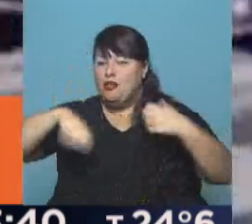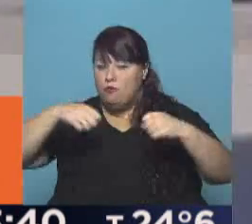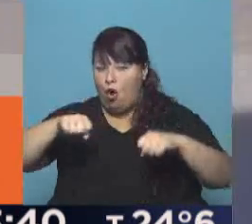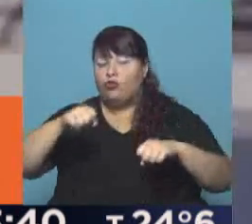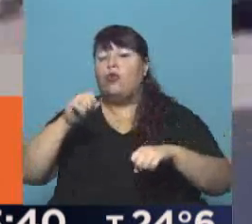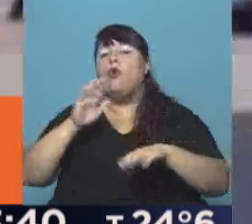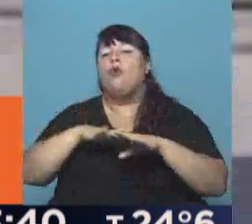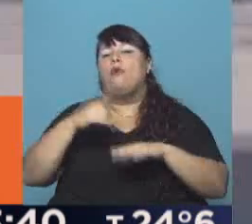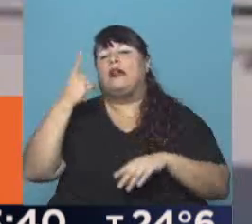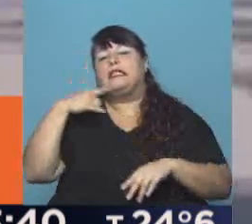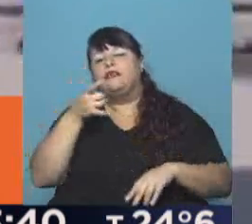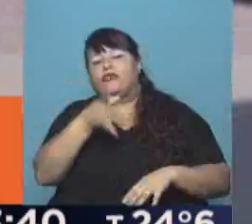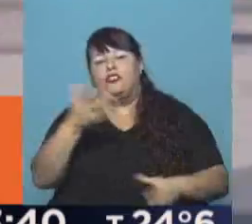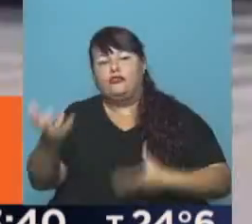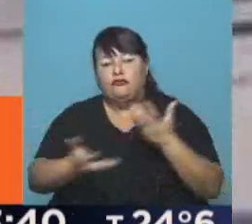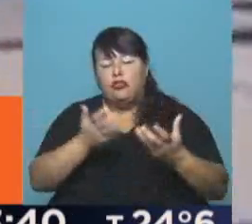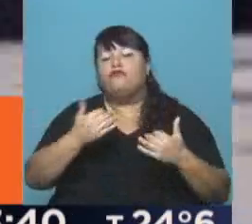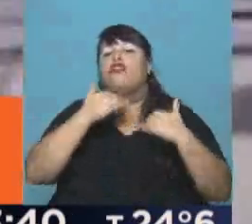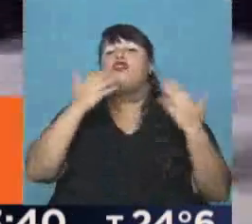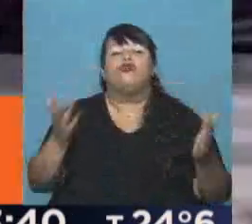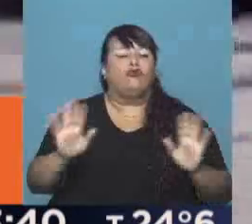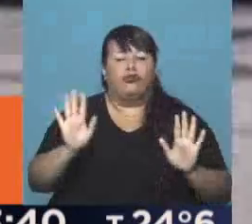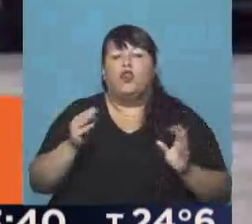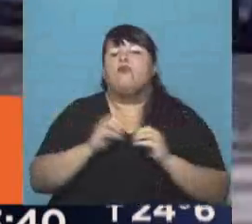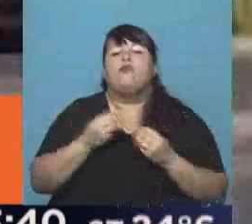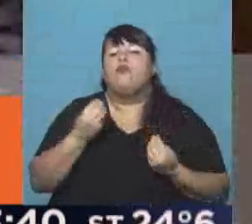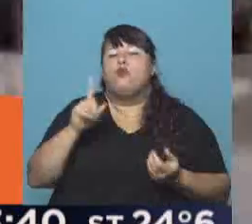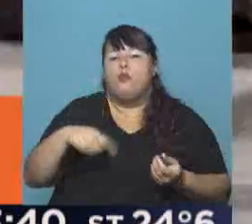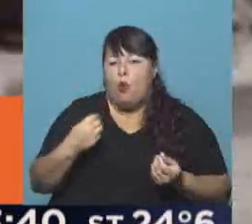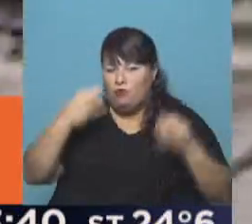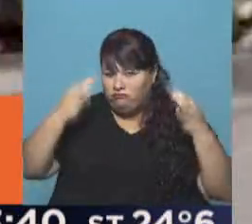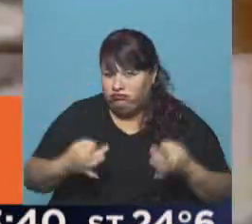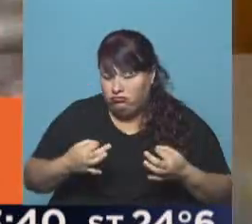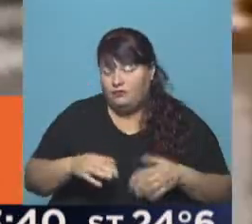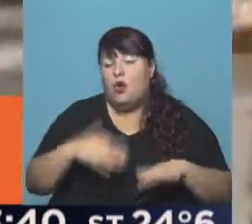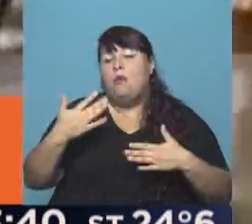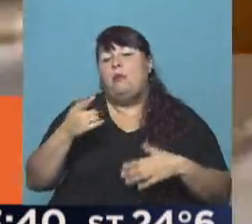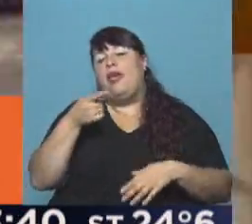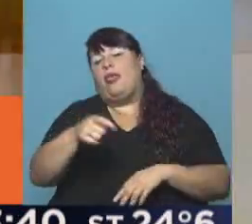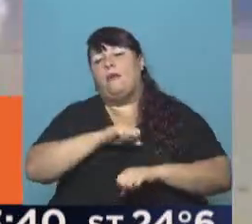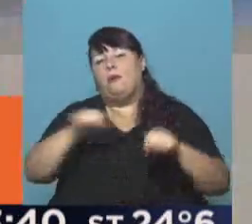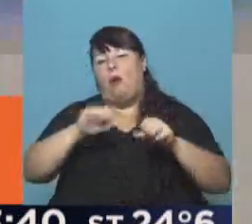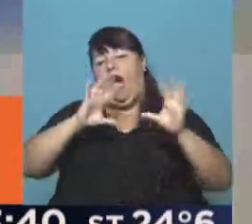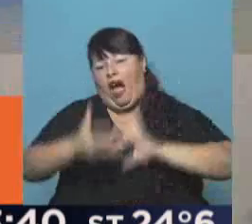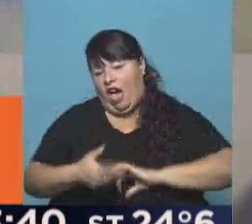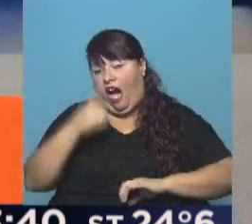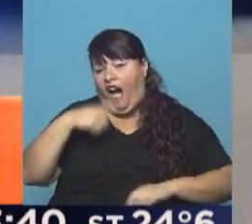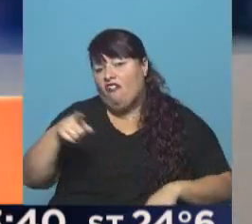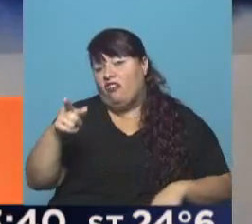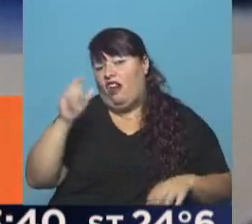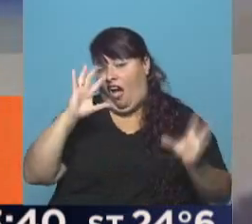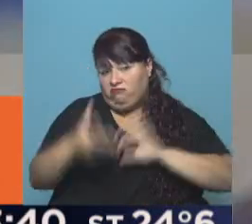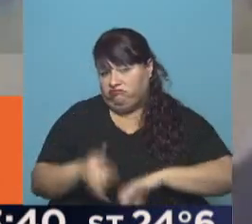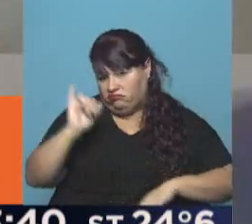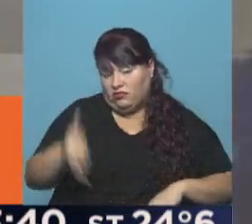producto de un pirómano no se sabe todavía el motivo esencial quizá terminar la fiesta y lo terminó logrando